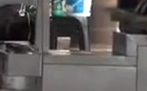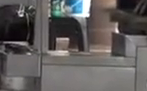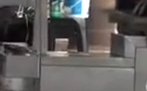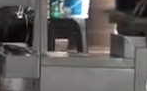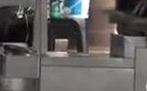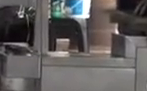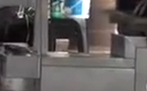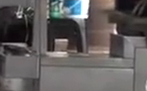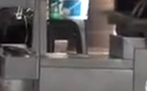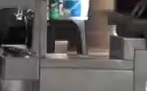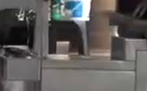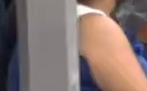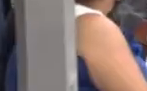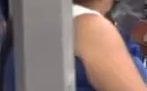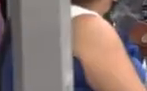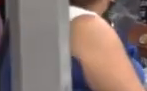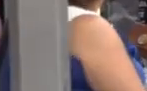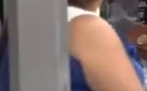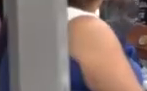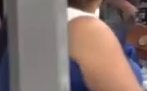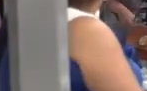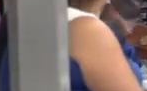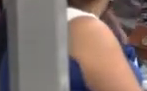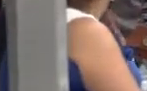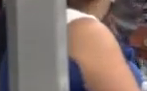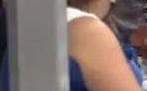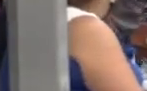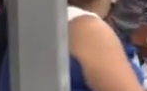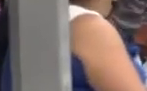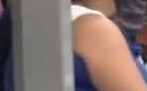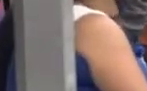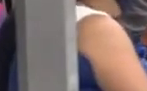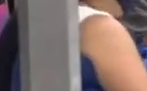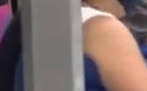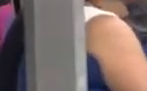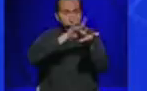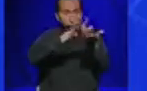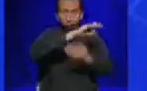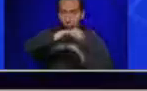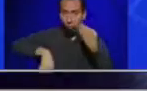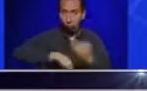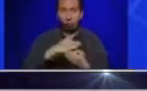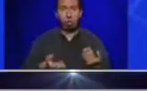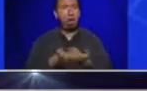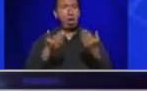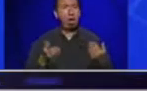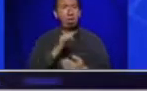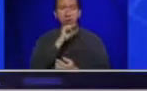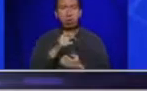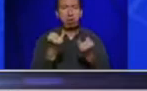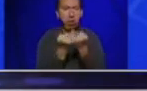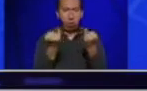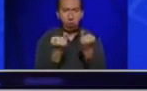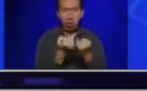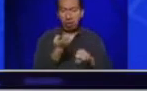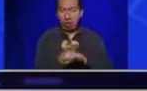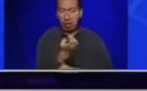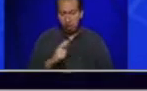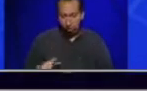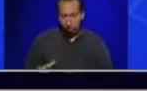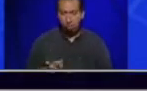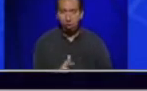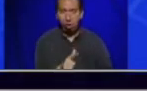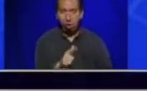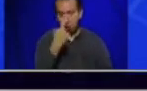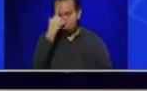reencauce del Estado como punta de lanza a nivel nacional en materia económica. Queremos colocar nuevamente a Guanajuato en el